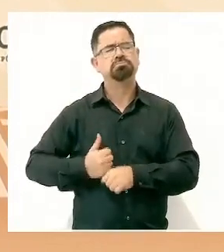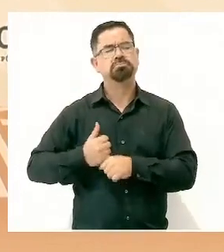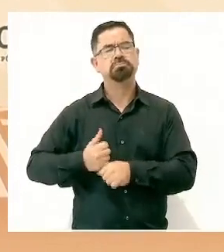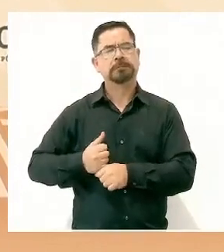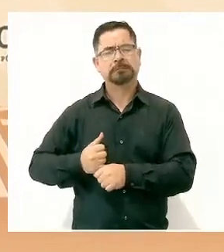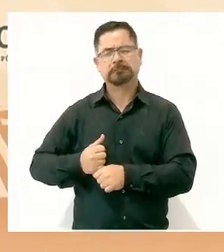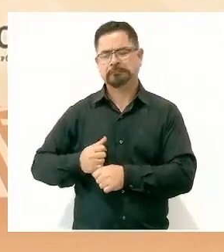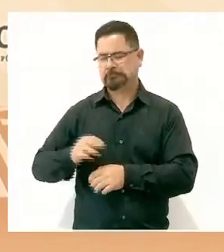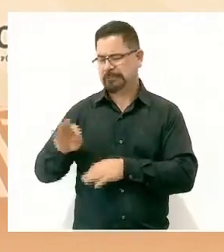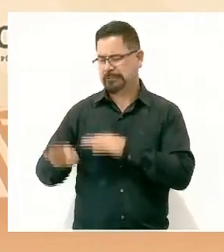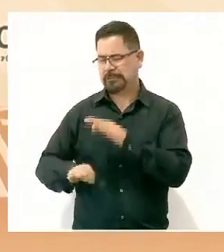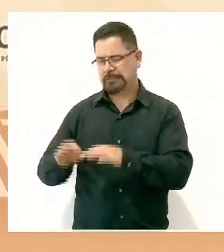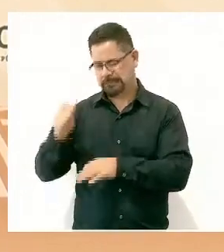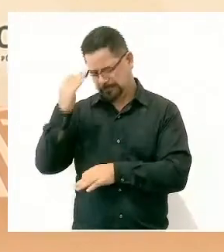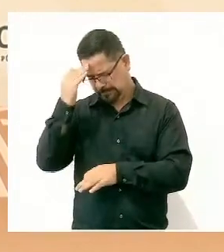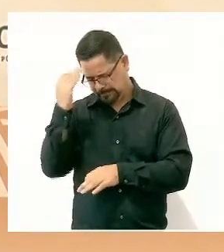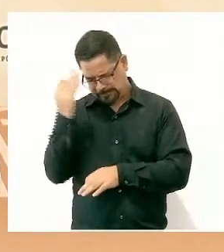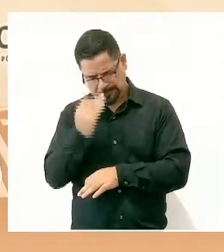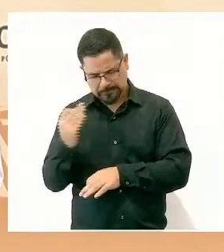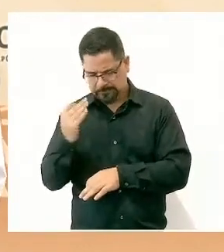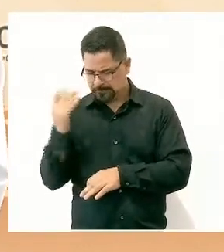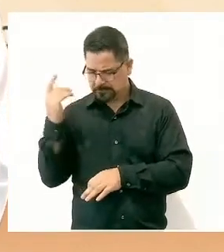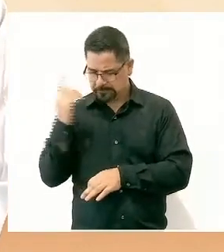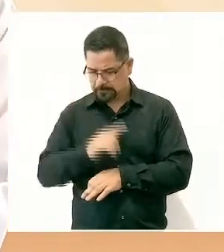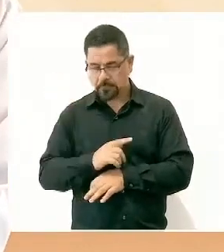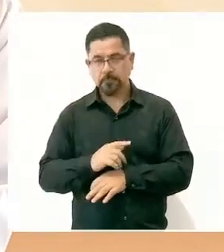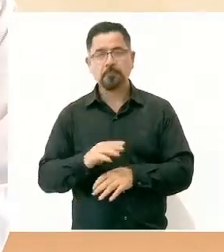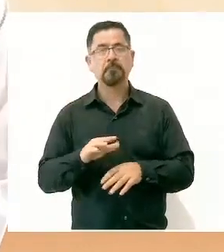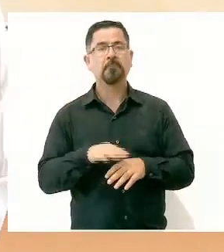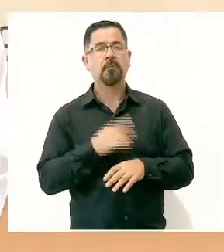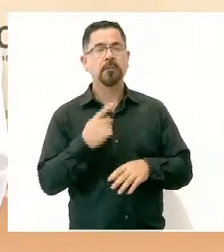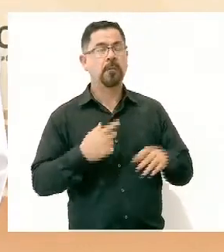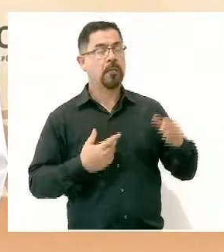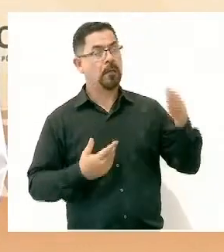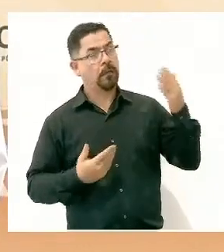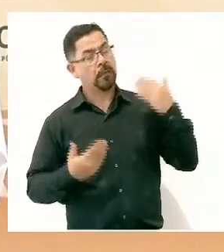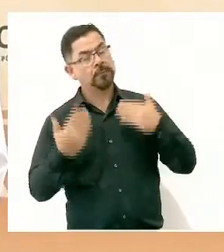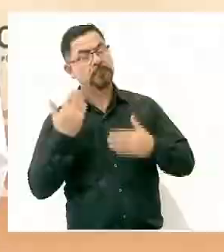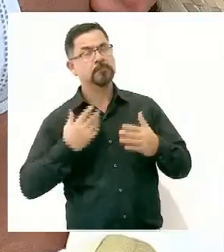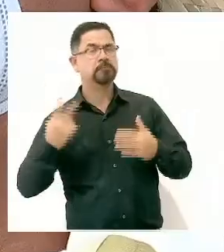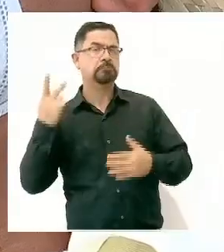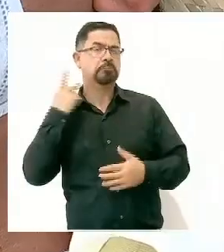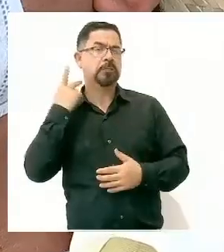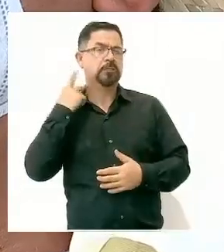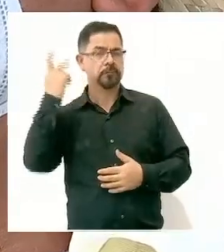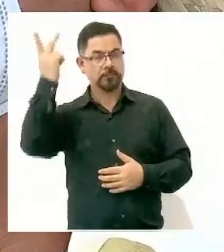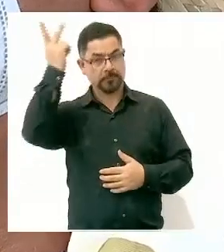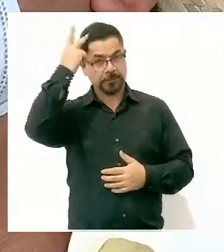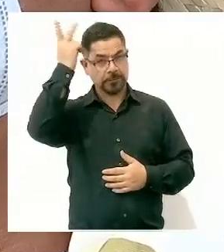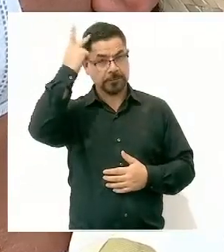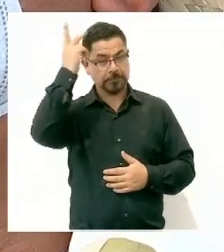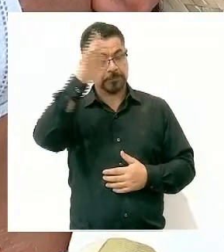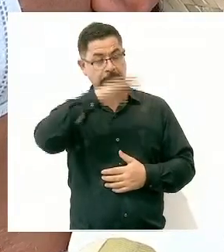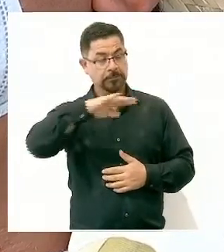Para las élites porfiristas de entonces, los pueblos indígenas